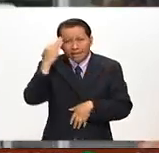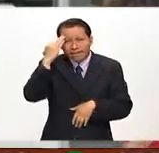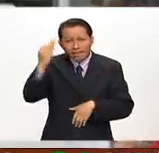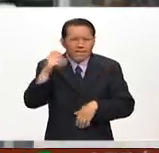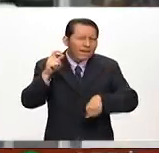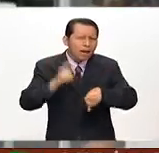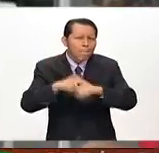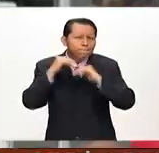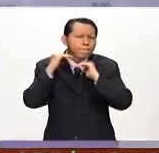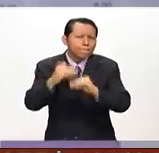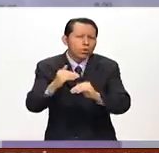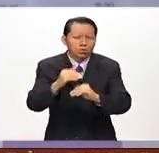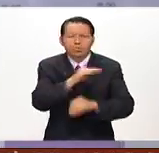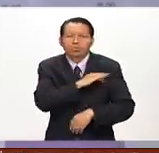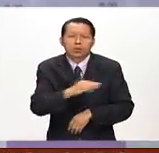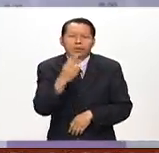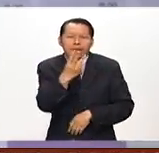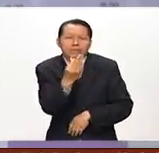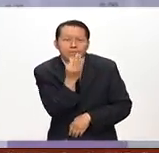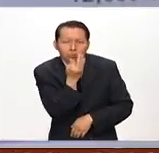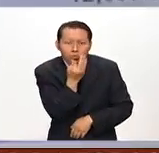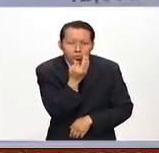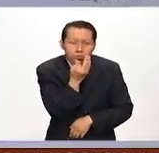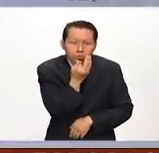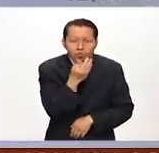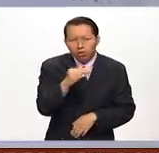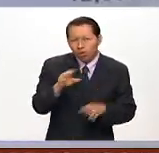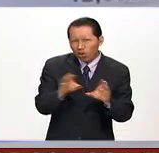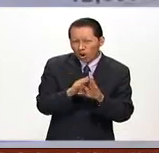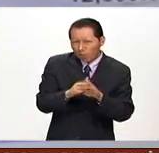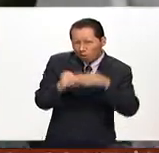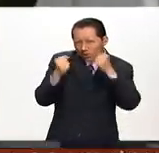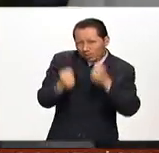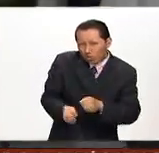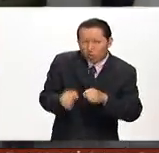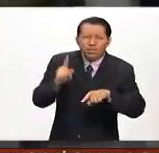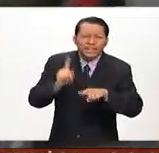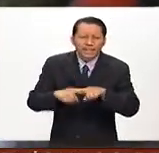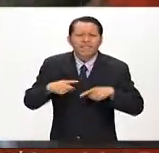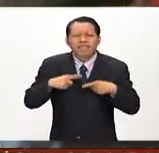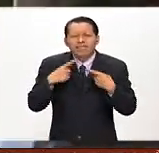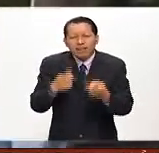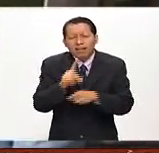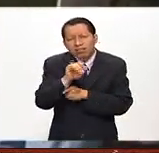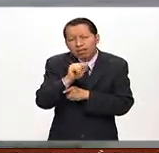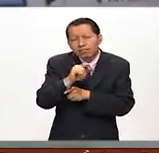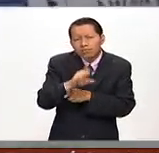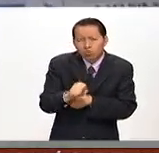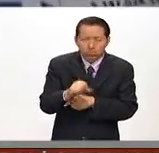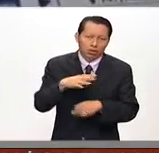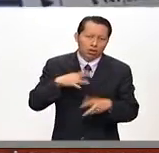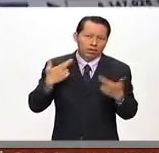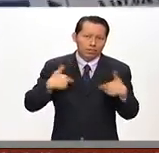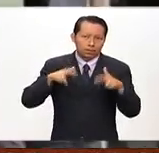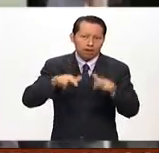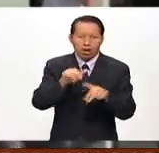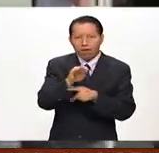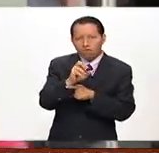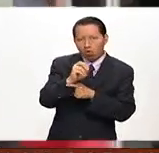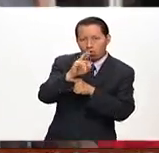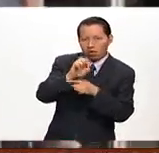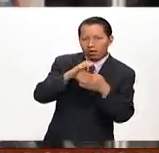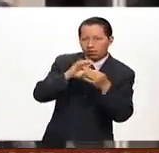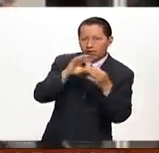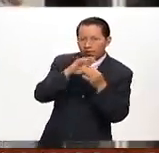captura de sus datos será de 3 minutos. ¿Cómo estar seguro de a quién proporciona sus datos? El representante de la Afore también